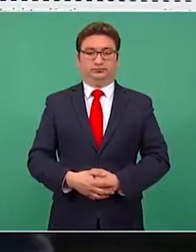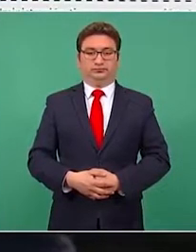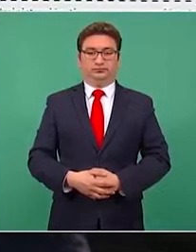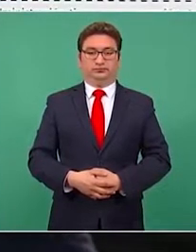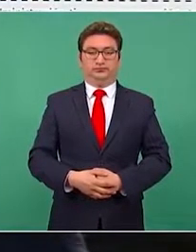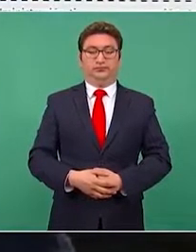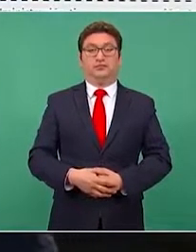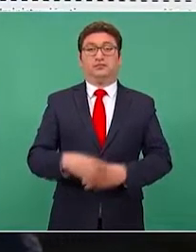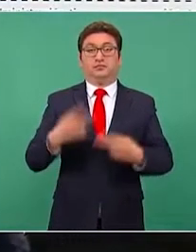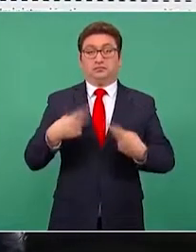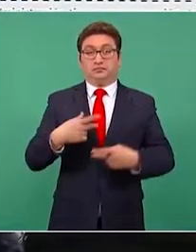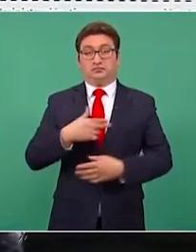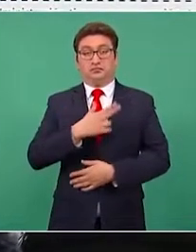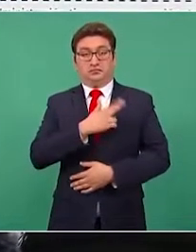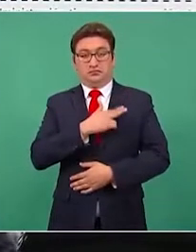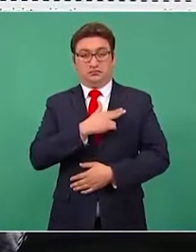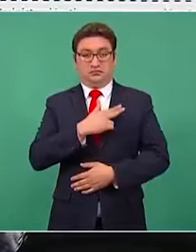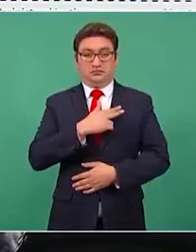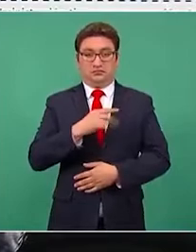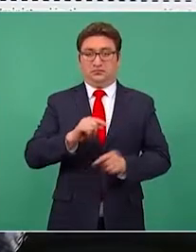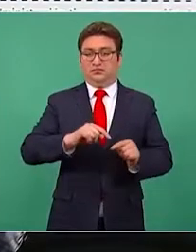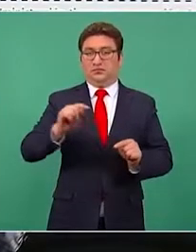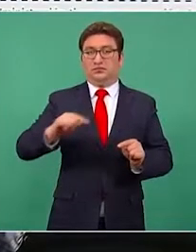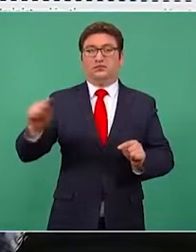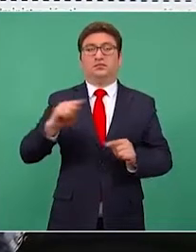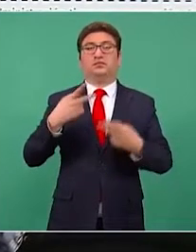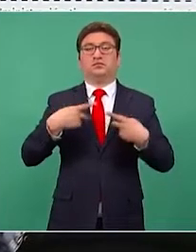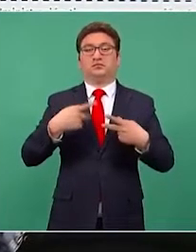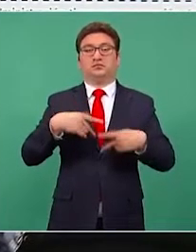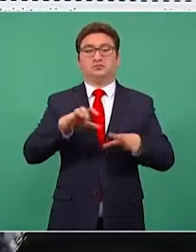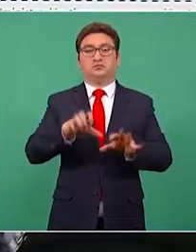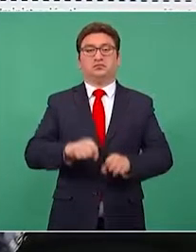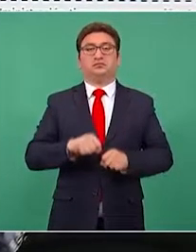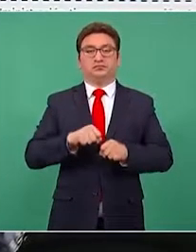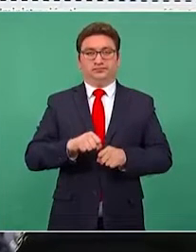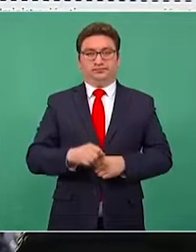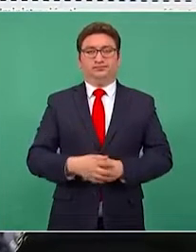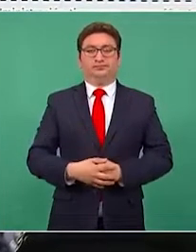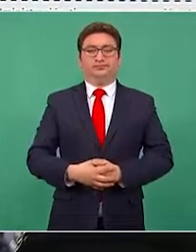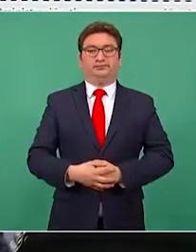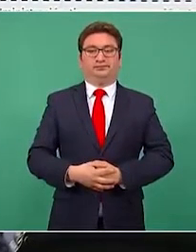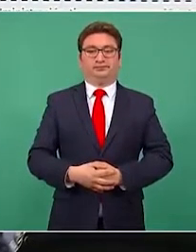Estos son heridos y detenidos.